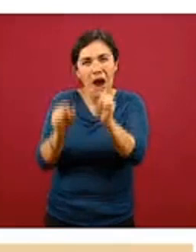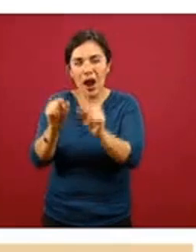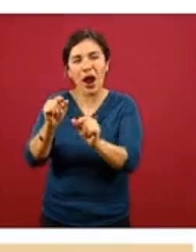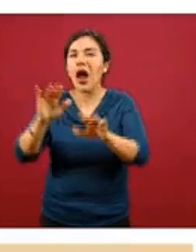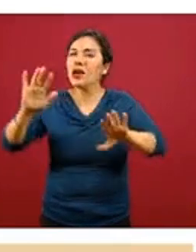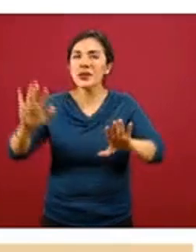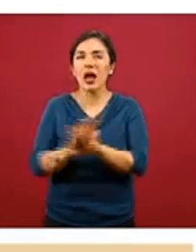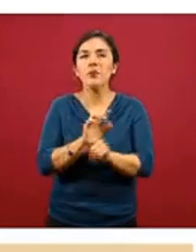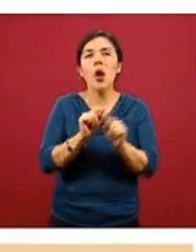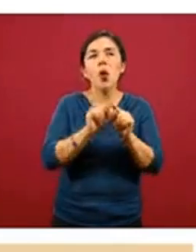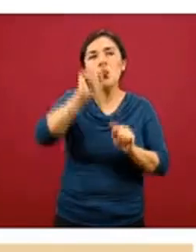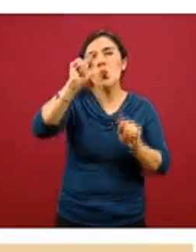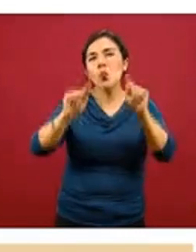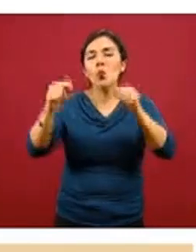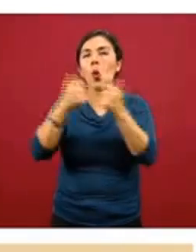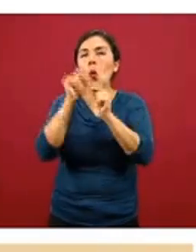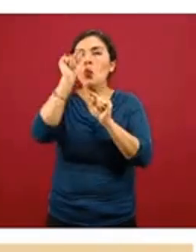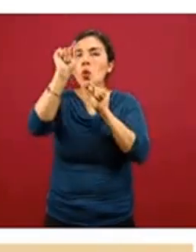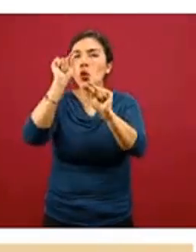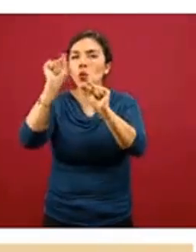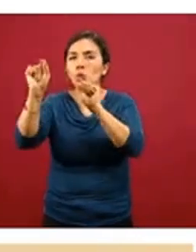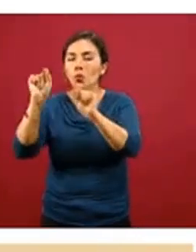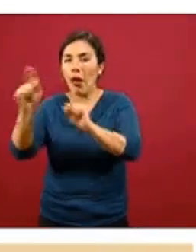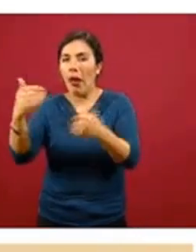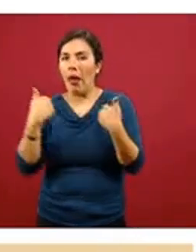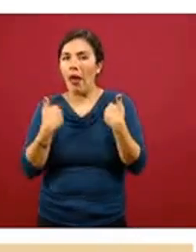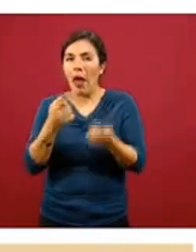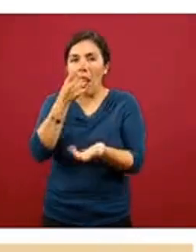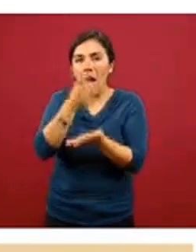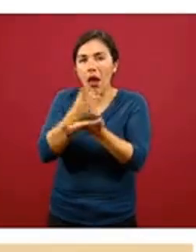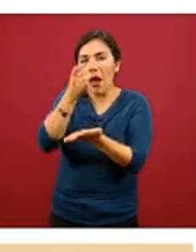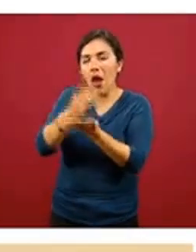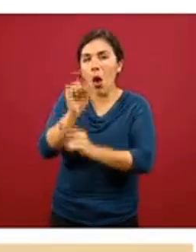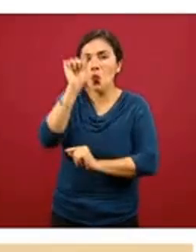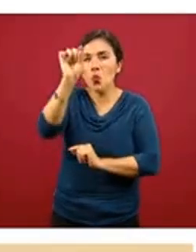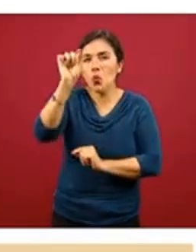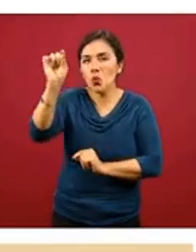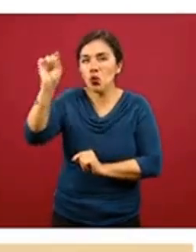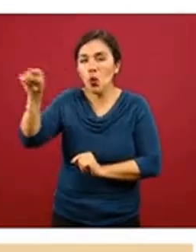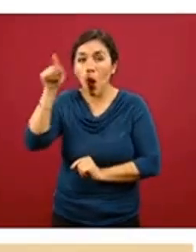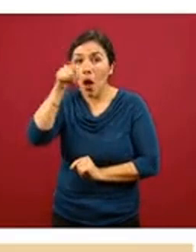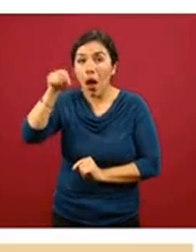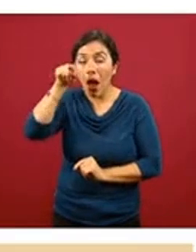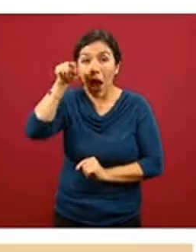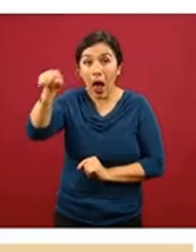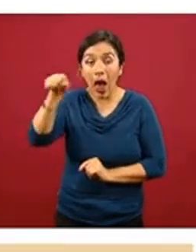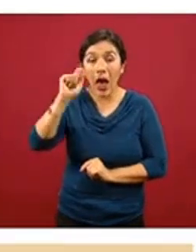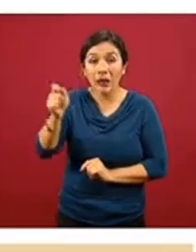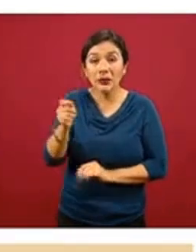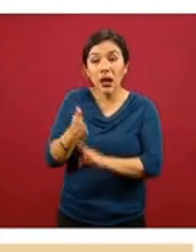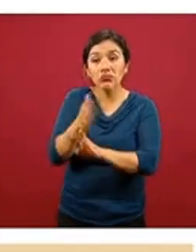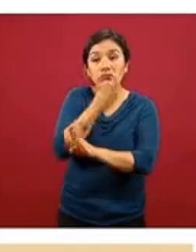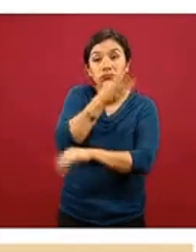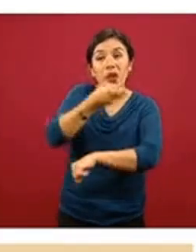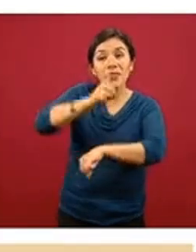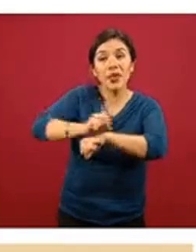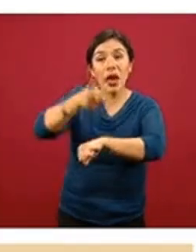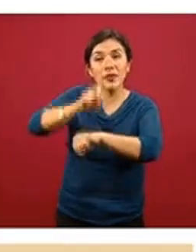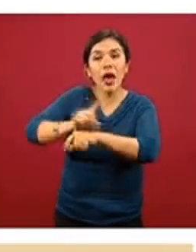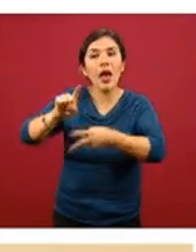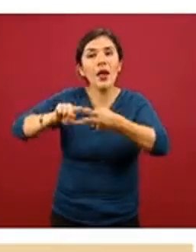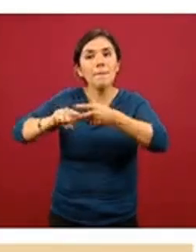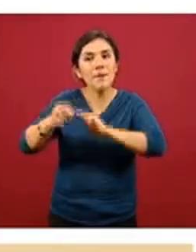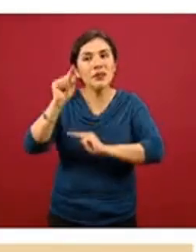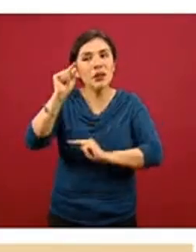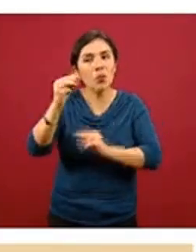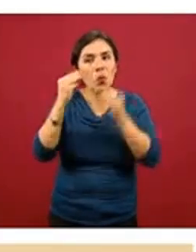la curva por líneas y puntos, y podemos ver cómo los puntos o los círculos enteros de los últimos días